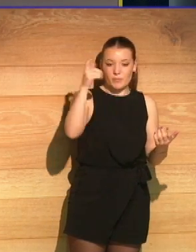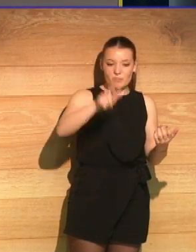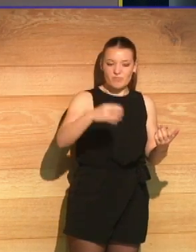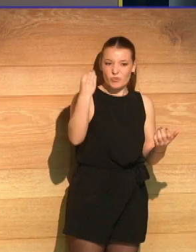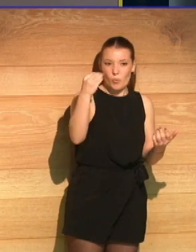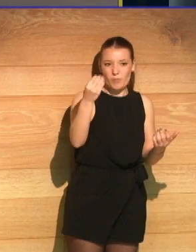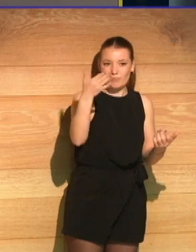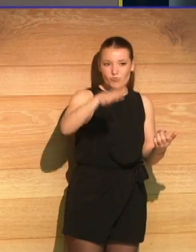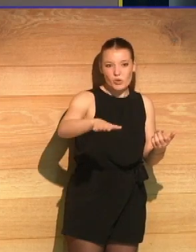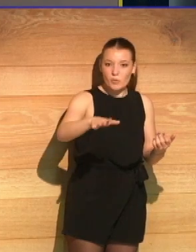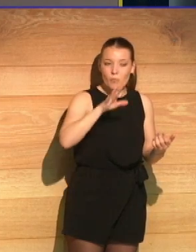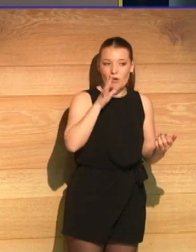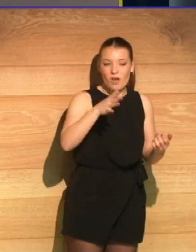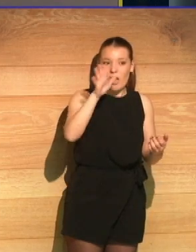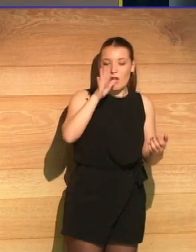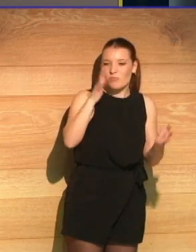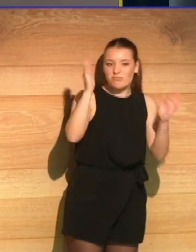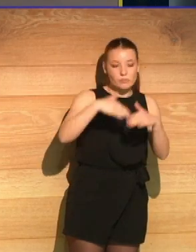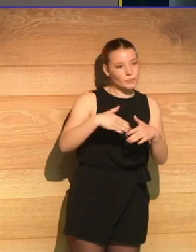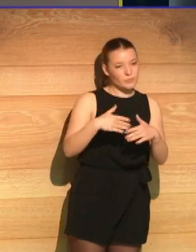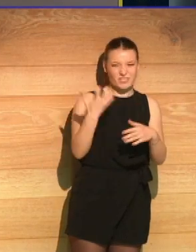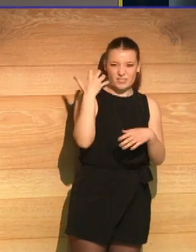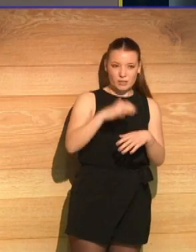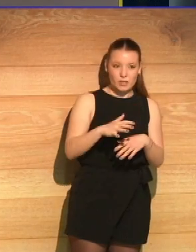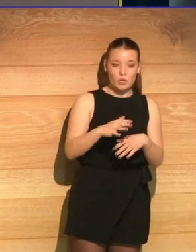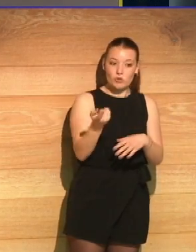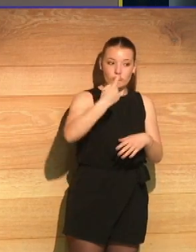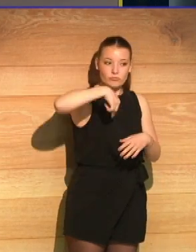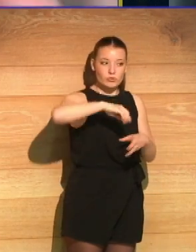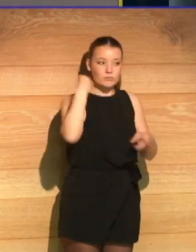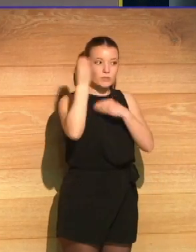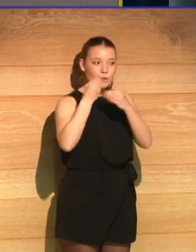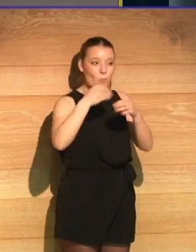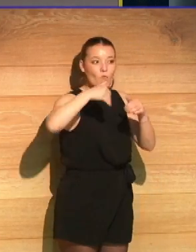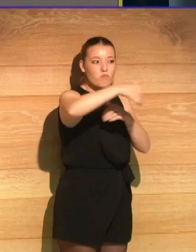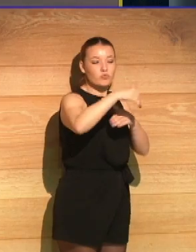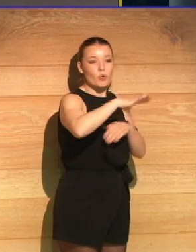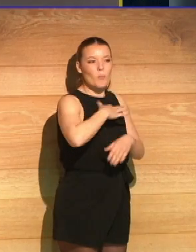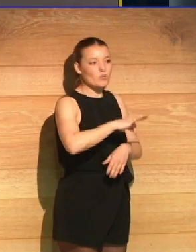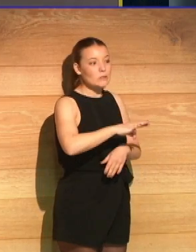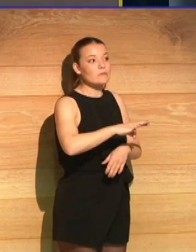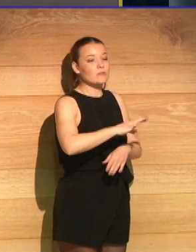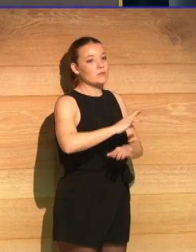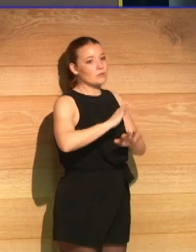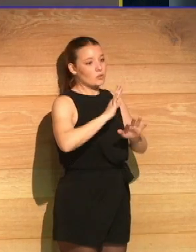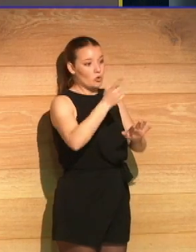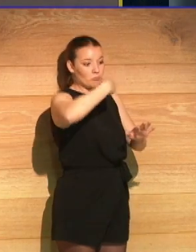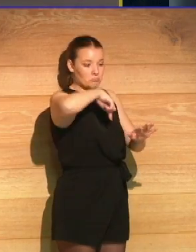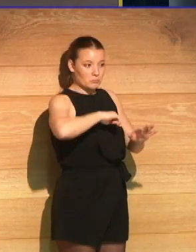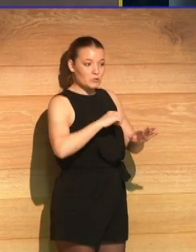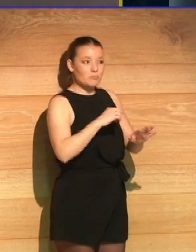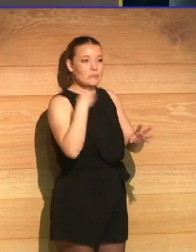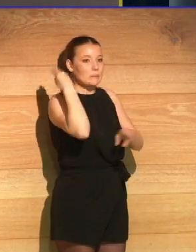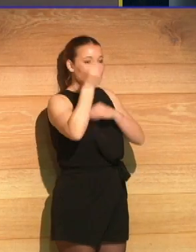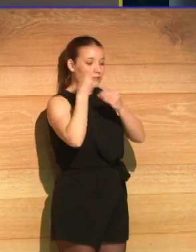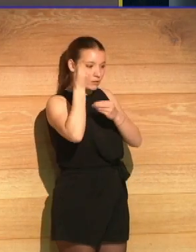agua. Es que hicimos muchas improvisaciones de futuros posibles y tenemos toques de cosas